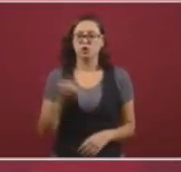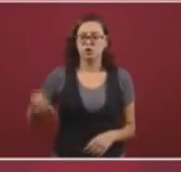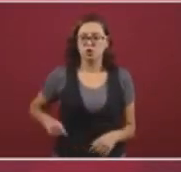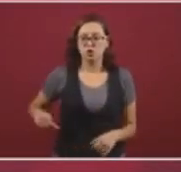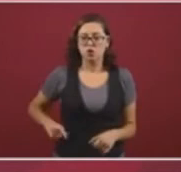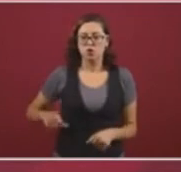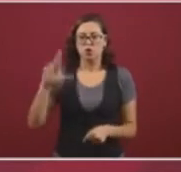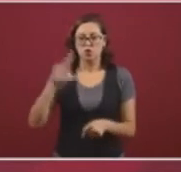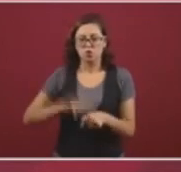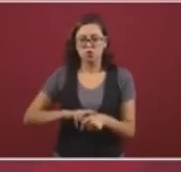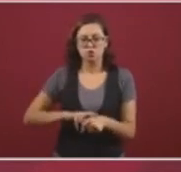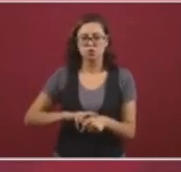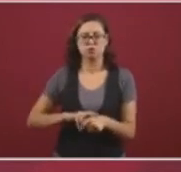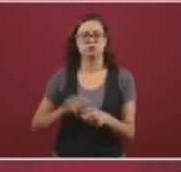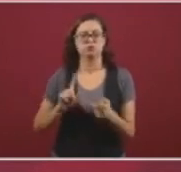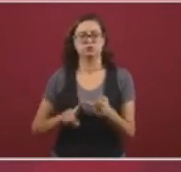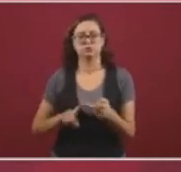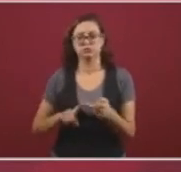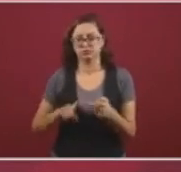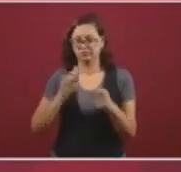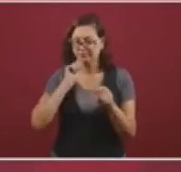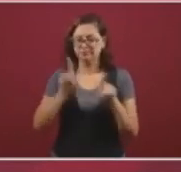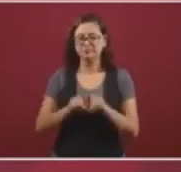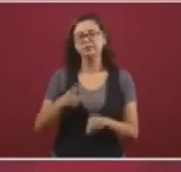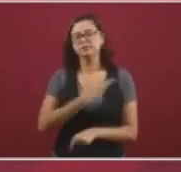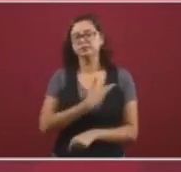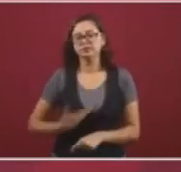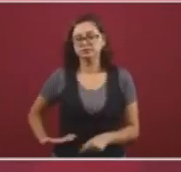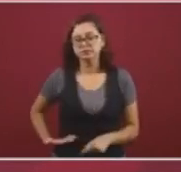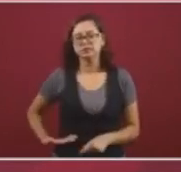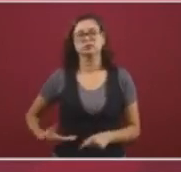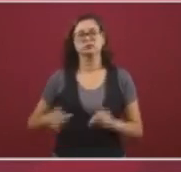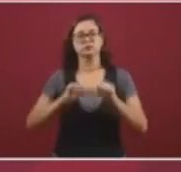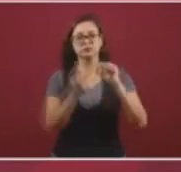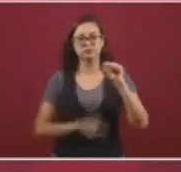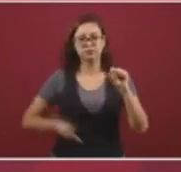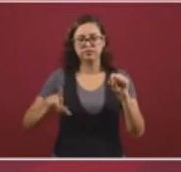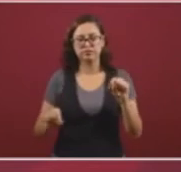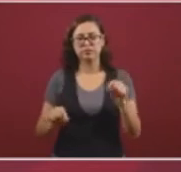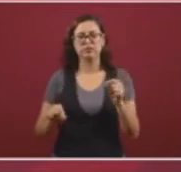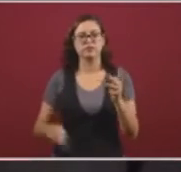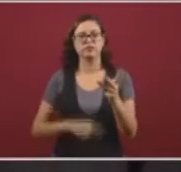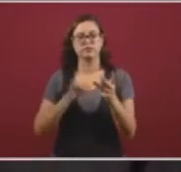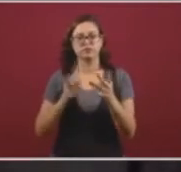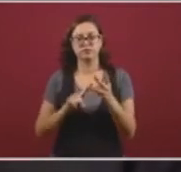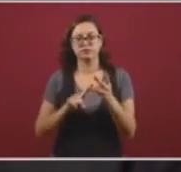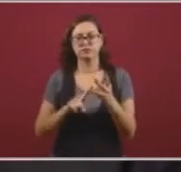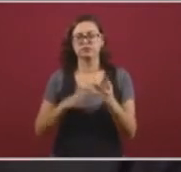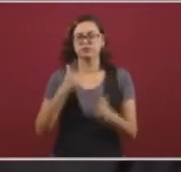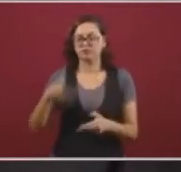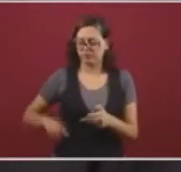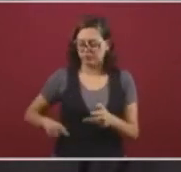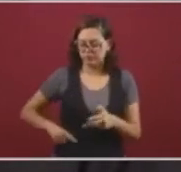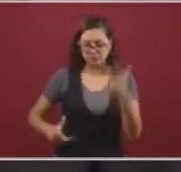gobernadores y desde luego el presidente de la República y los servidores